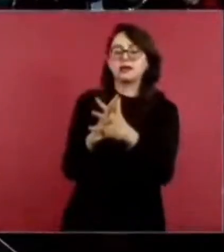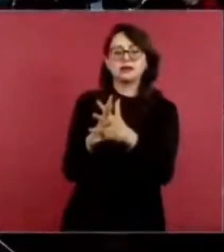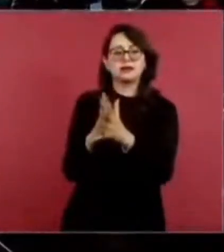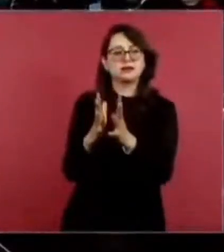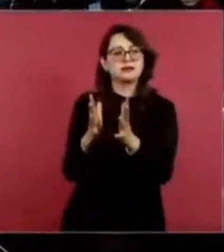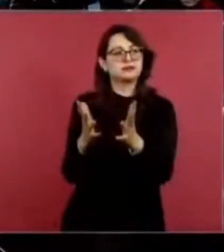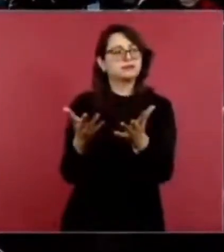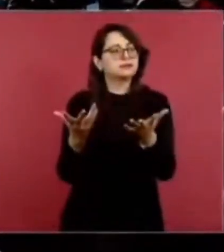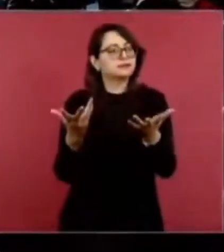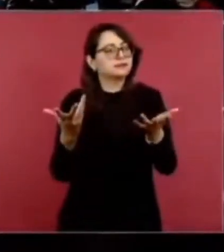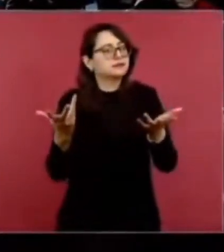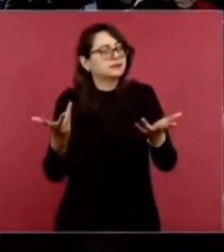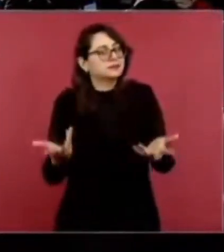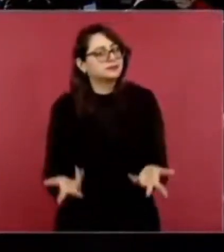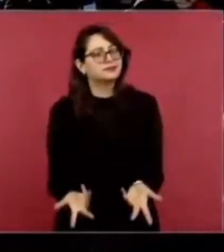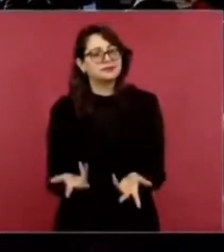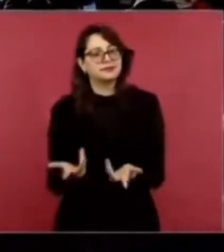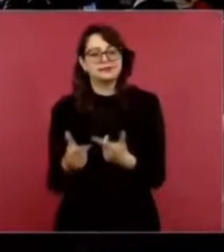se veta.